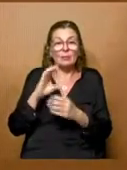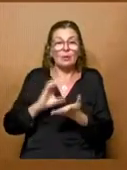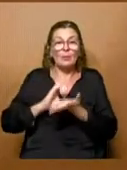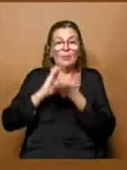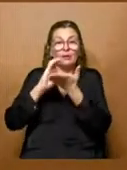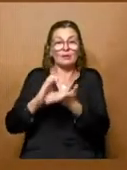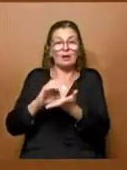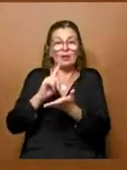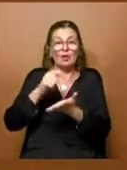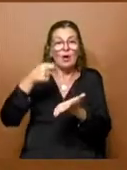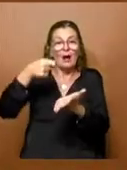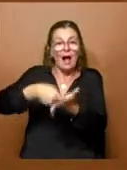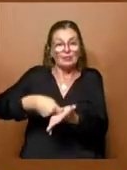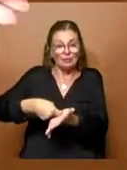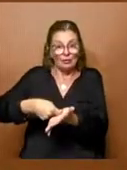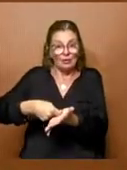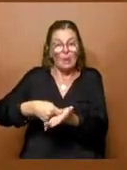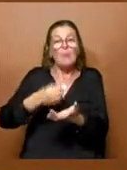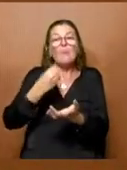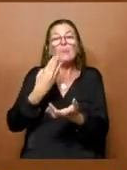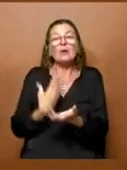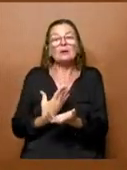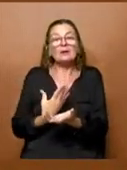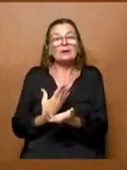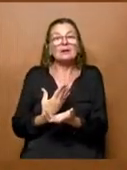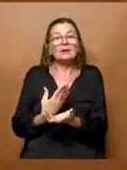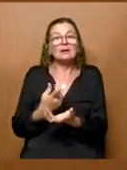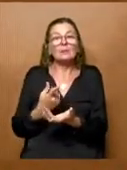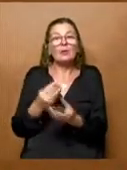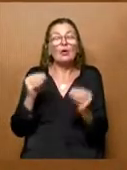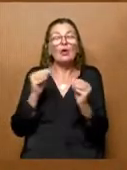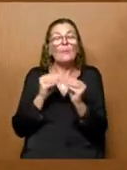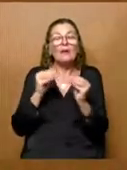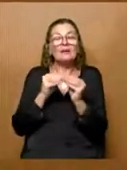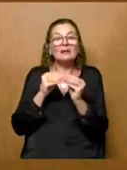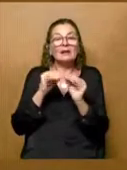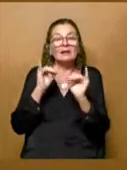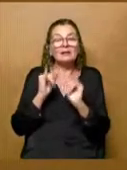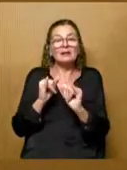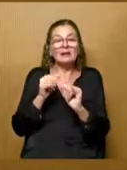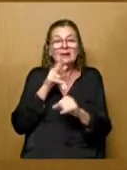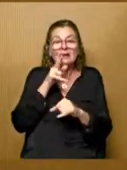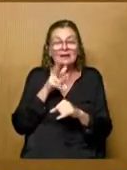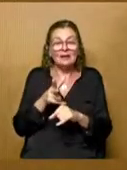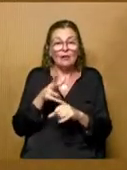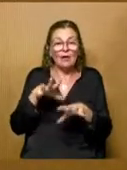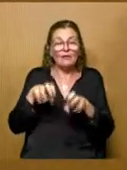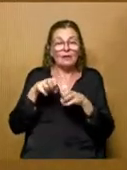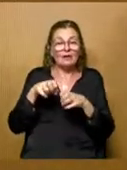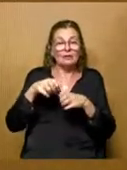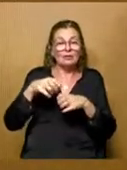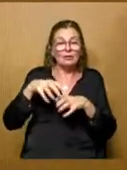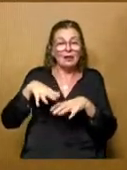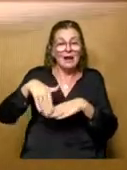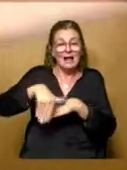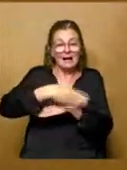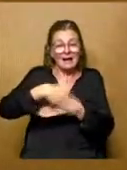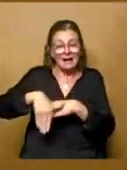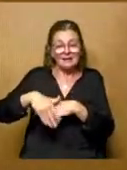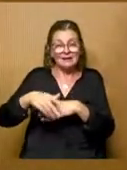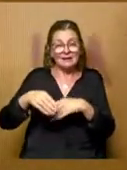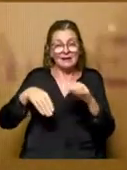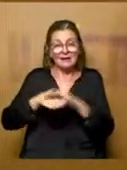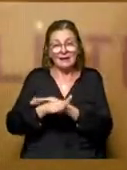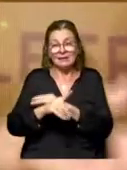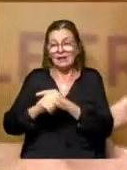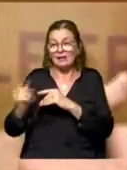no sería un gasto. Porque tenemos compañeras que tienen los hijos viviendo en situación de calle, que entran y salen